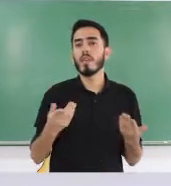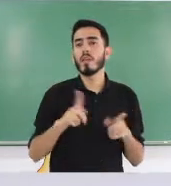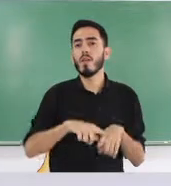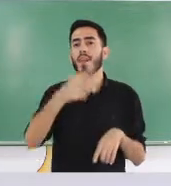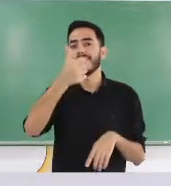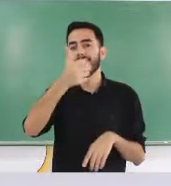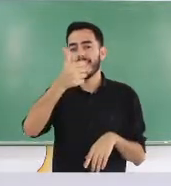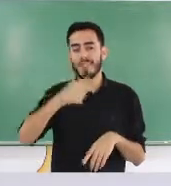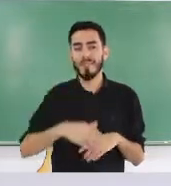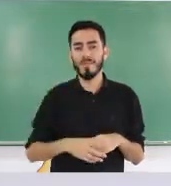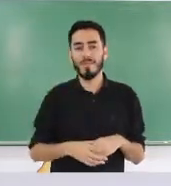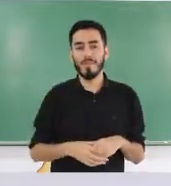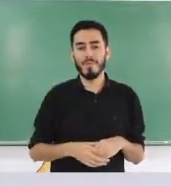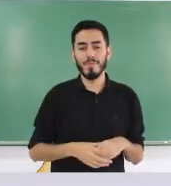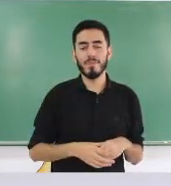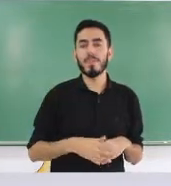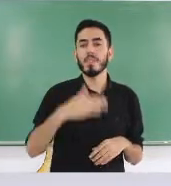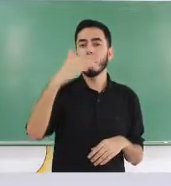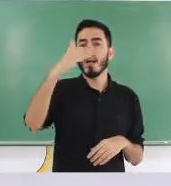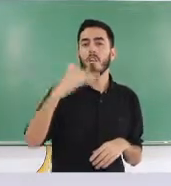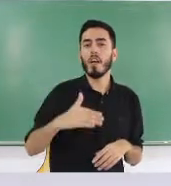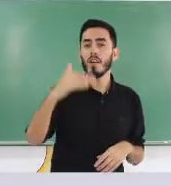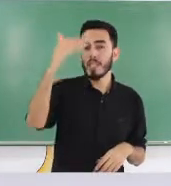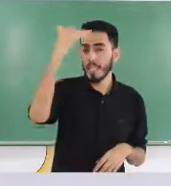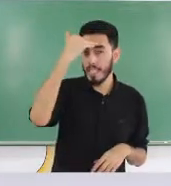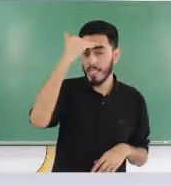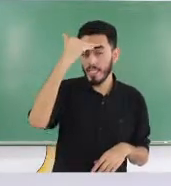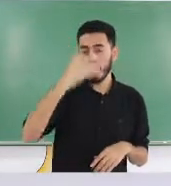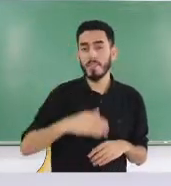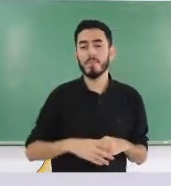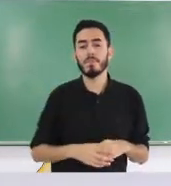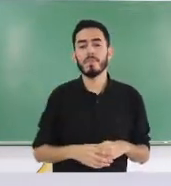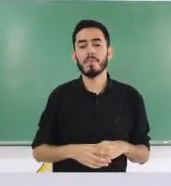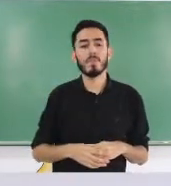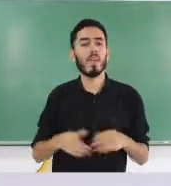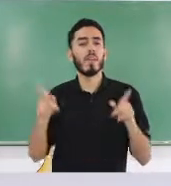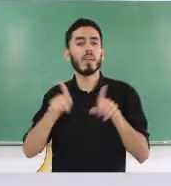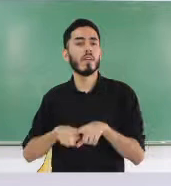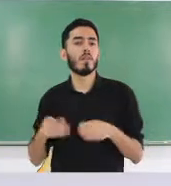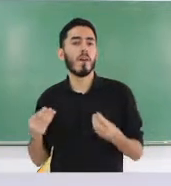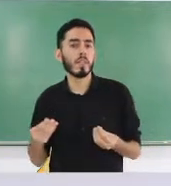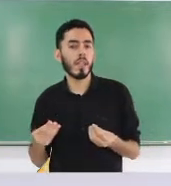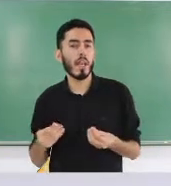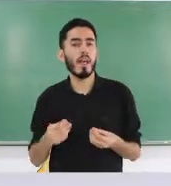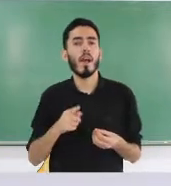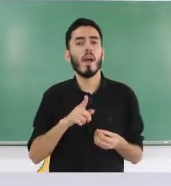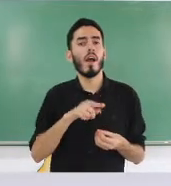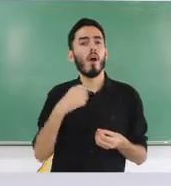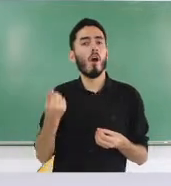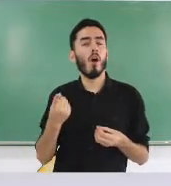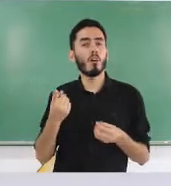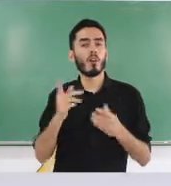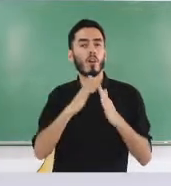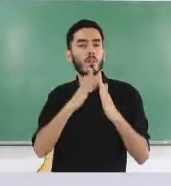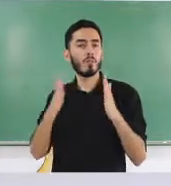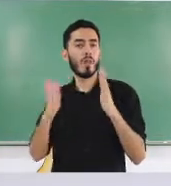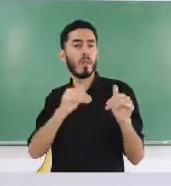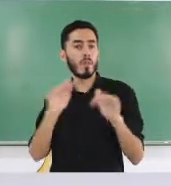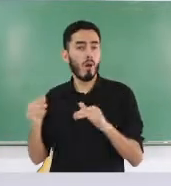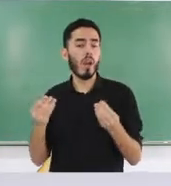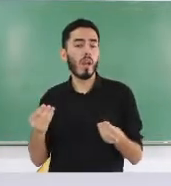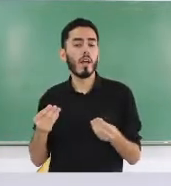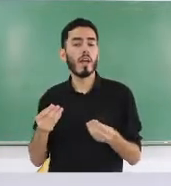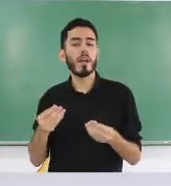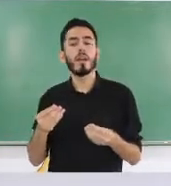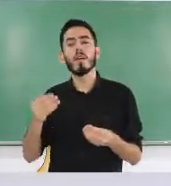Sobre OC, que son 15 centímetros. Esto es igual a la razón de sus homólogos. Por lo tanto, nos queda